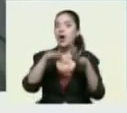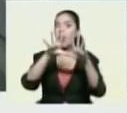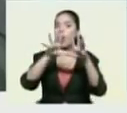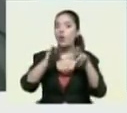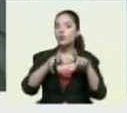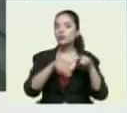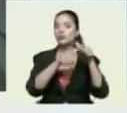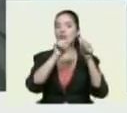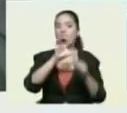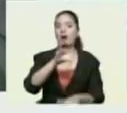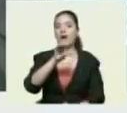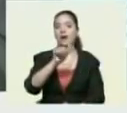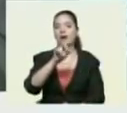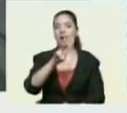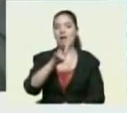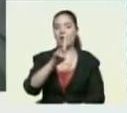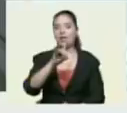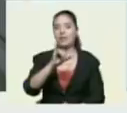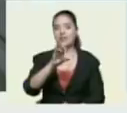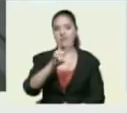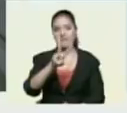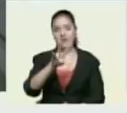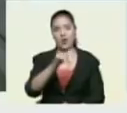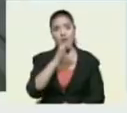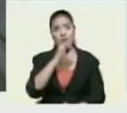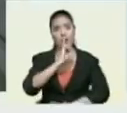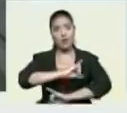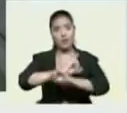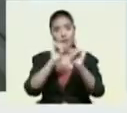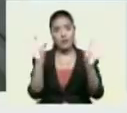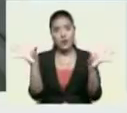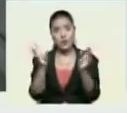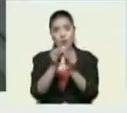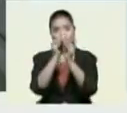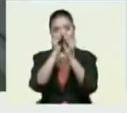corrupción Cadivi-5X. Con esta información ponemos punto